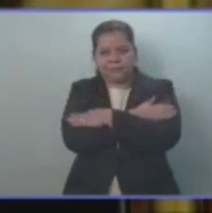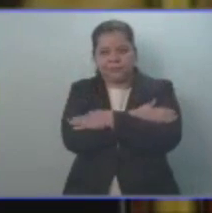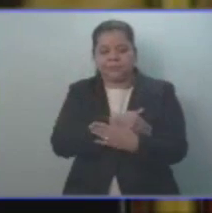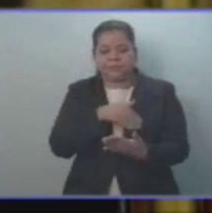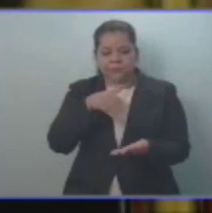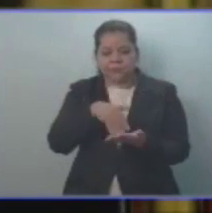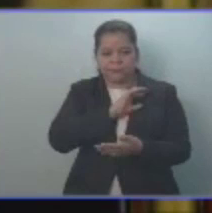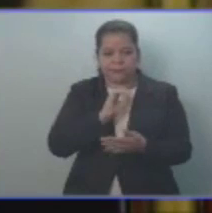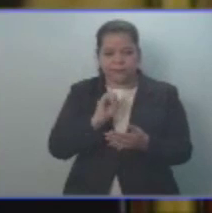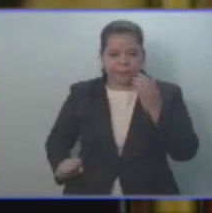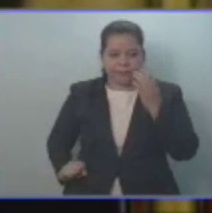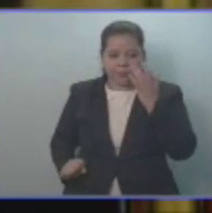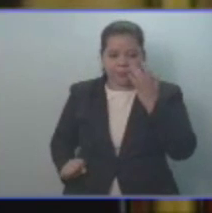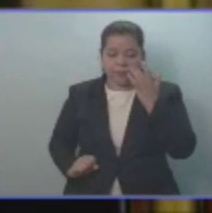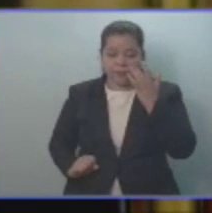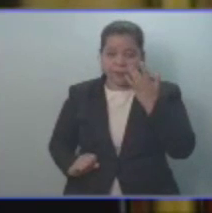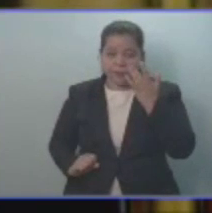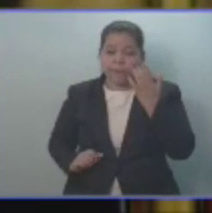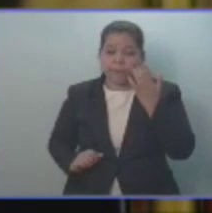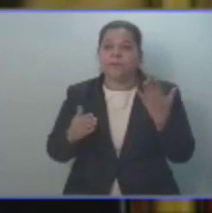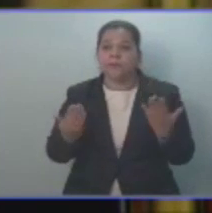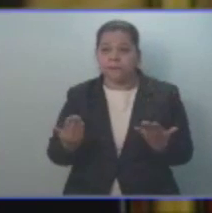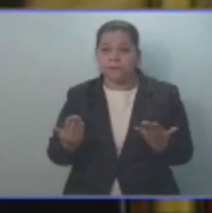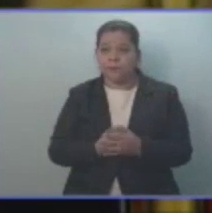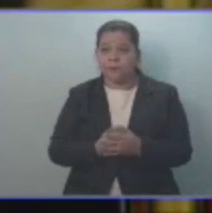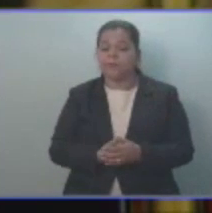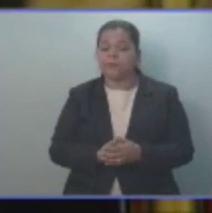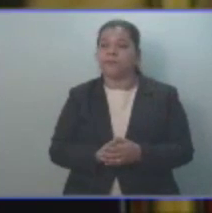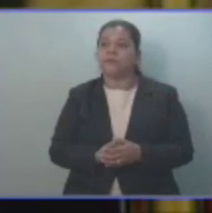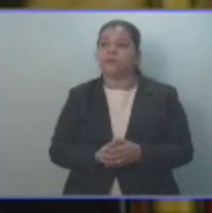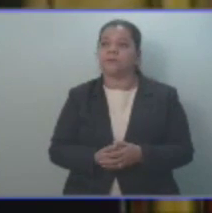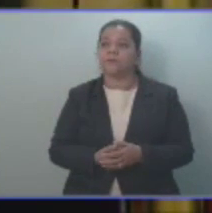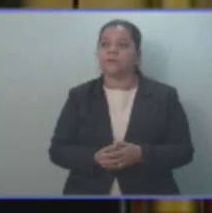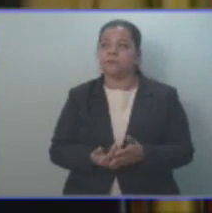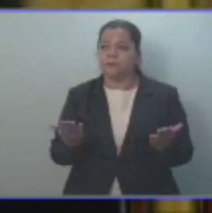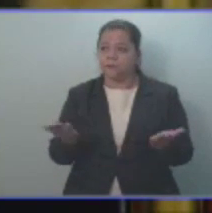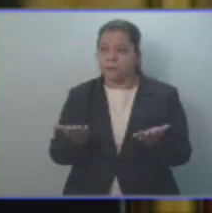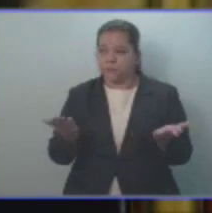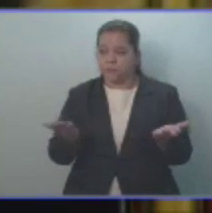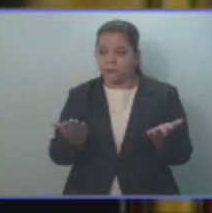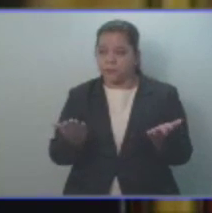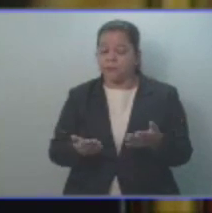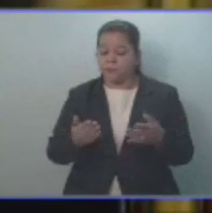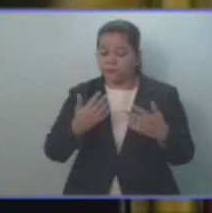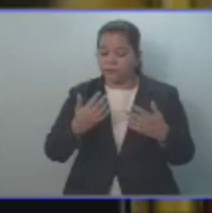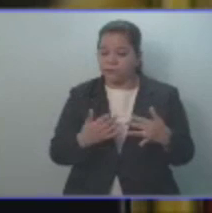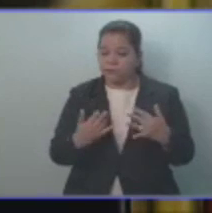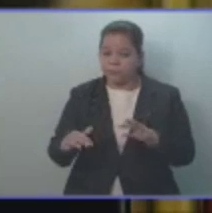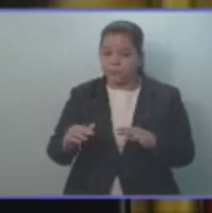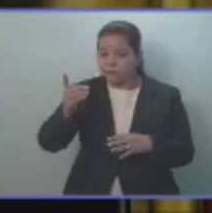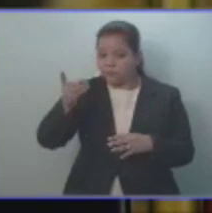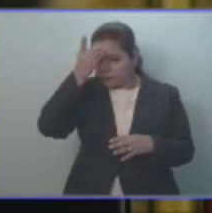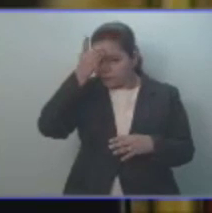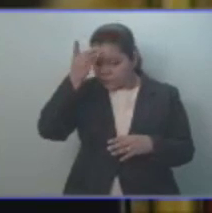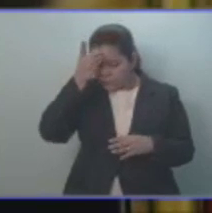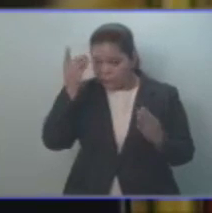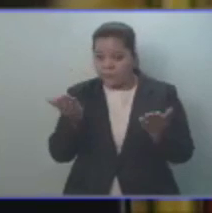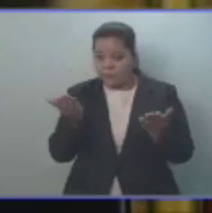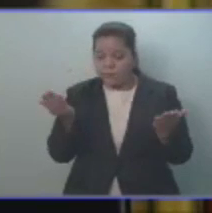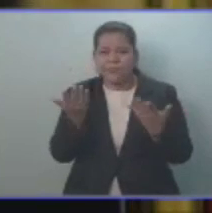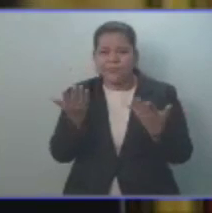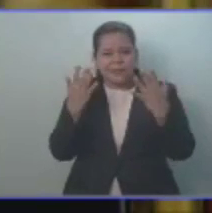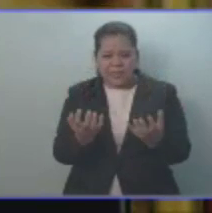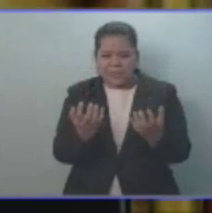salvadoreño por el acto de que se desarrollará el Vaticano el día domingo, donde ya se